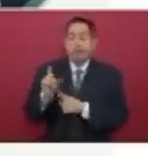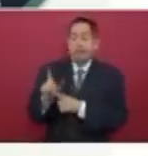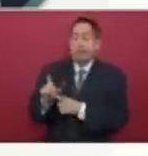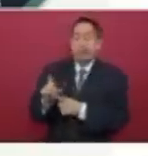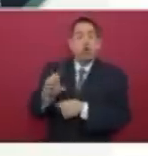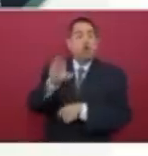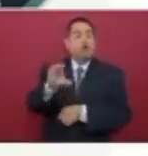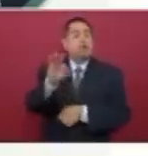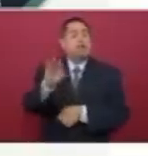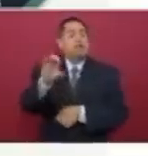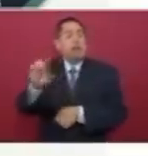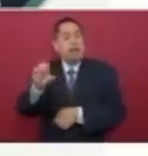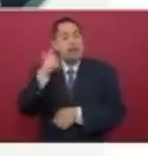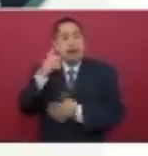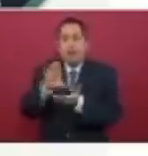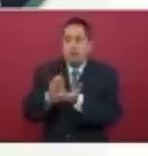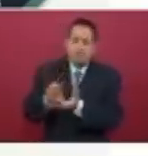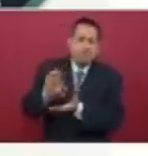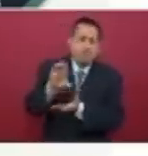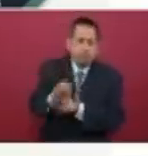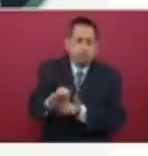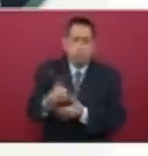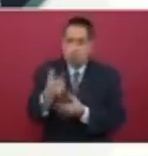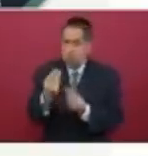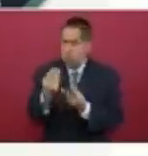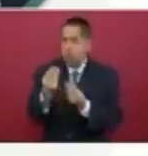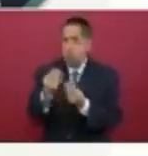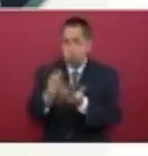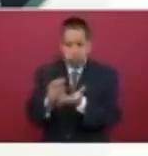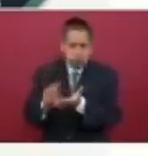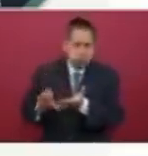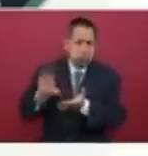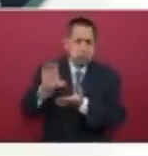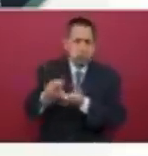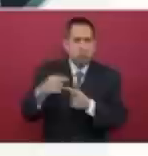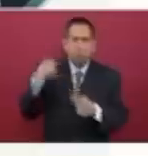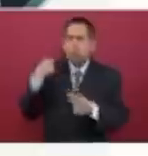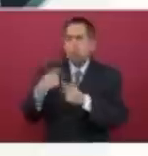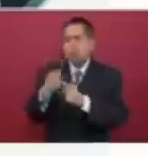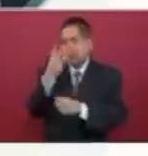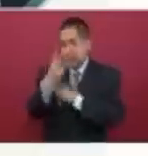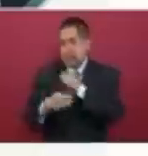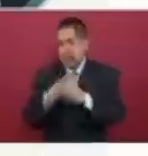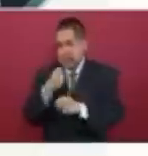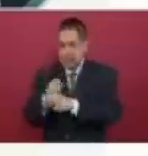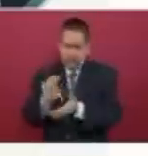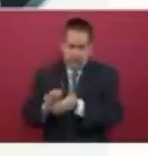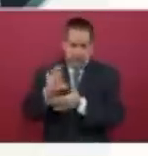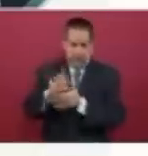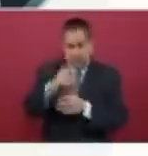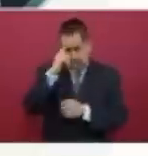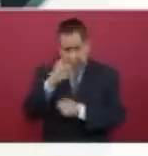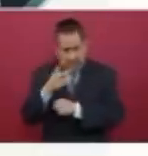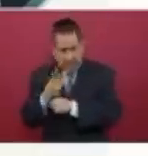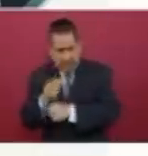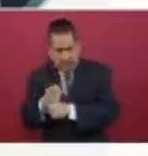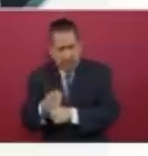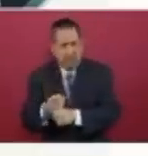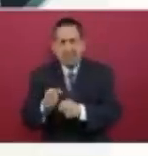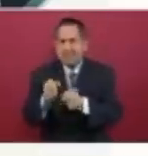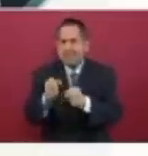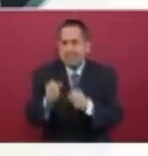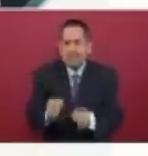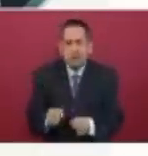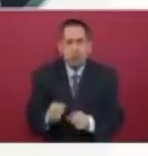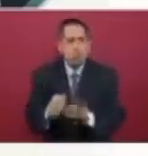electricidad una inversión considerable en el transcurso de tres años para poder garantizar